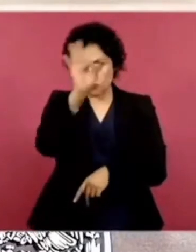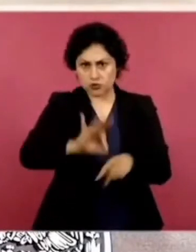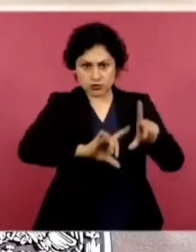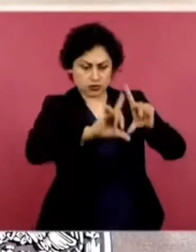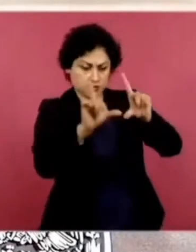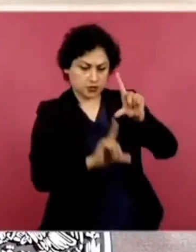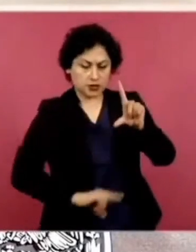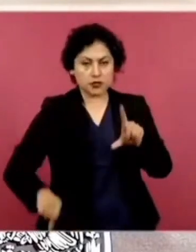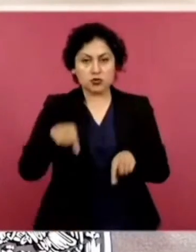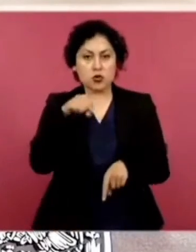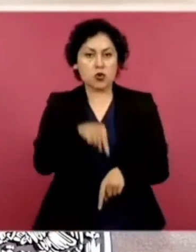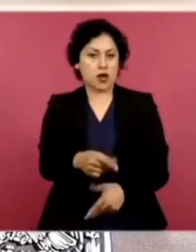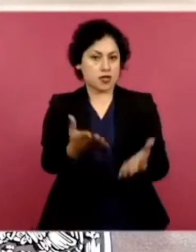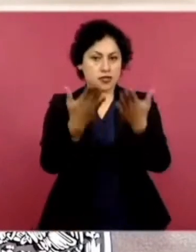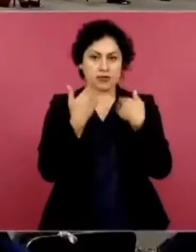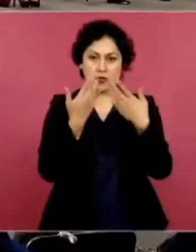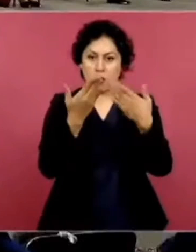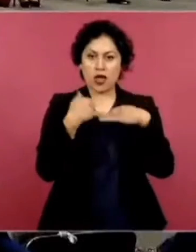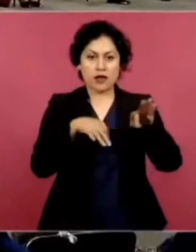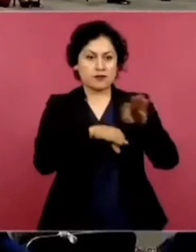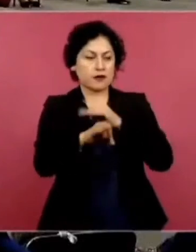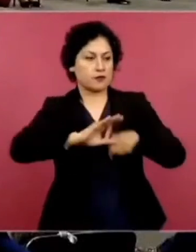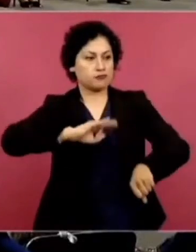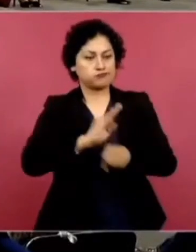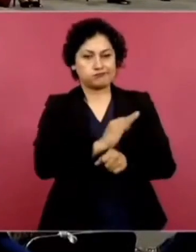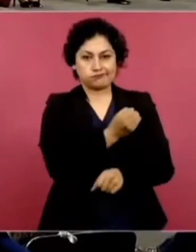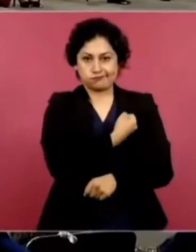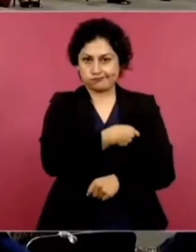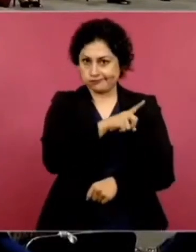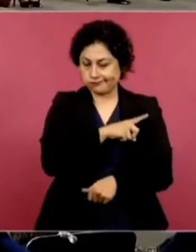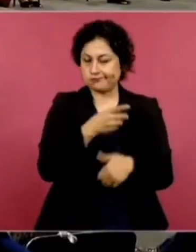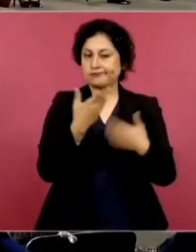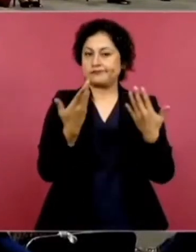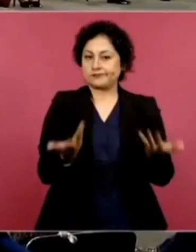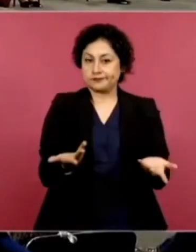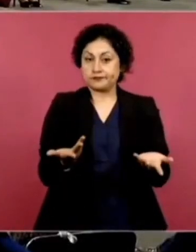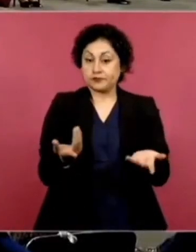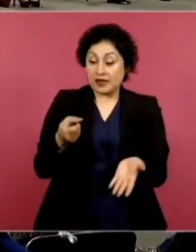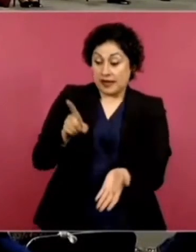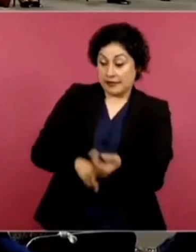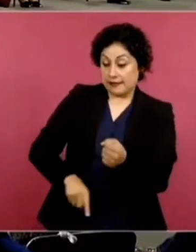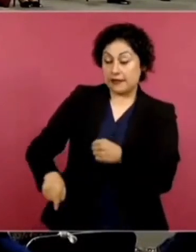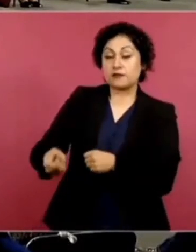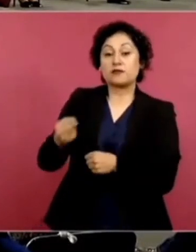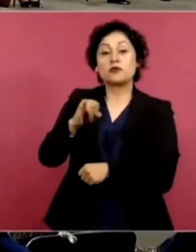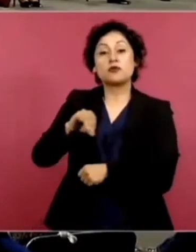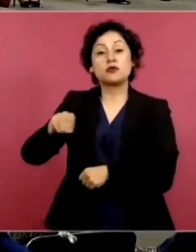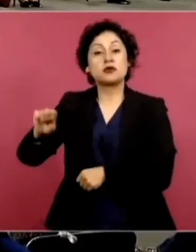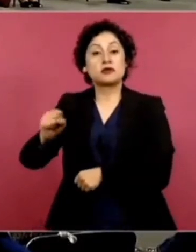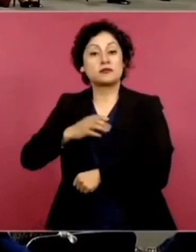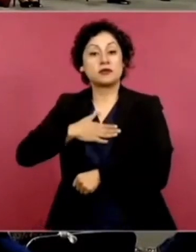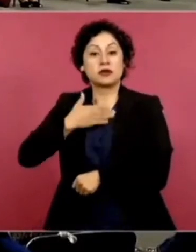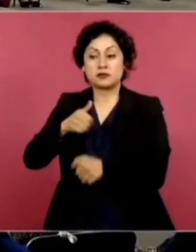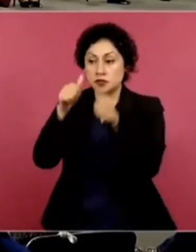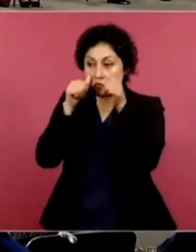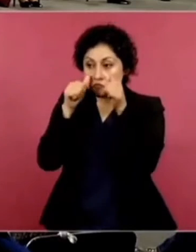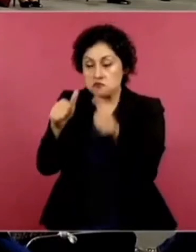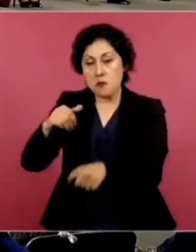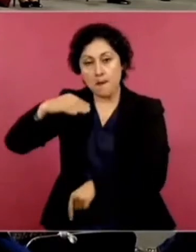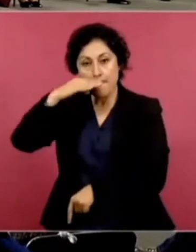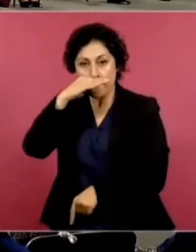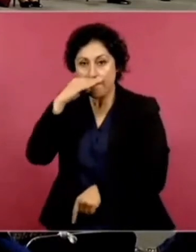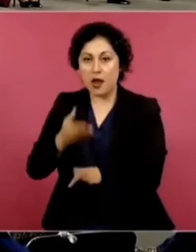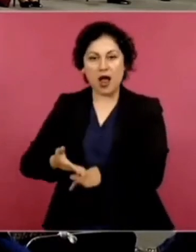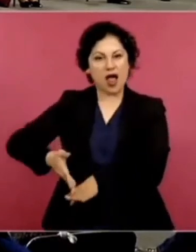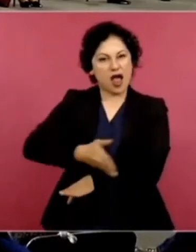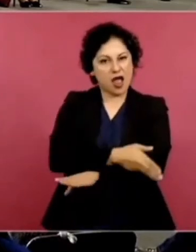con seguridad social. Y lo haremos de manera gratuita, preventiva, con calidad y de manera uniforme, con